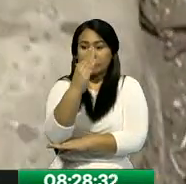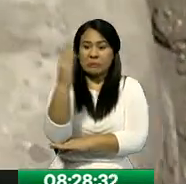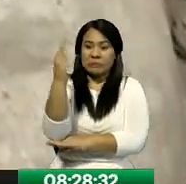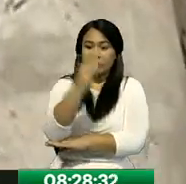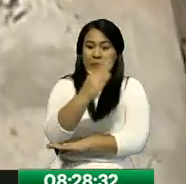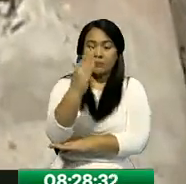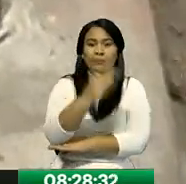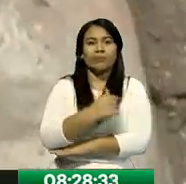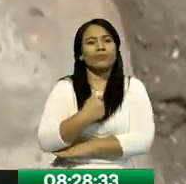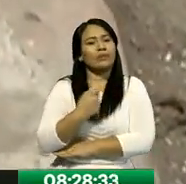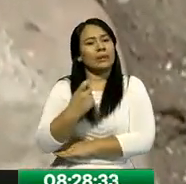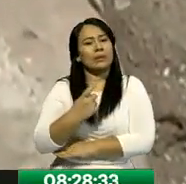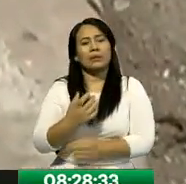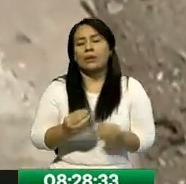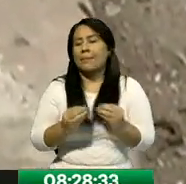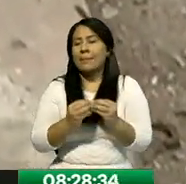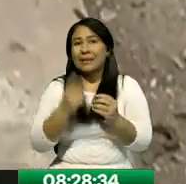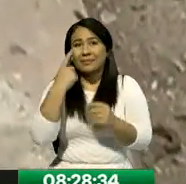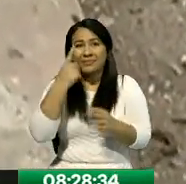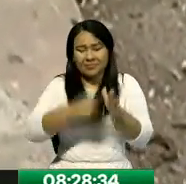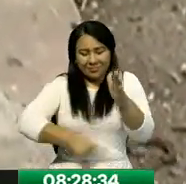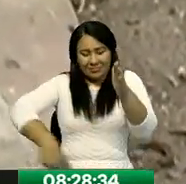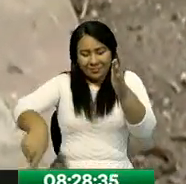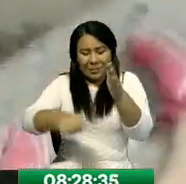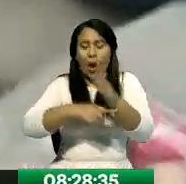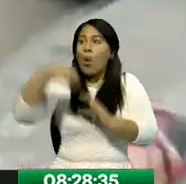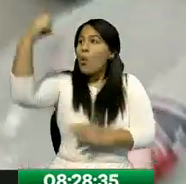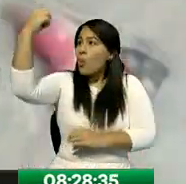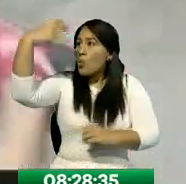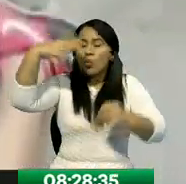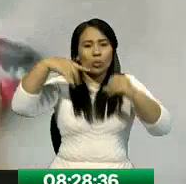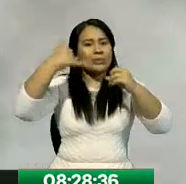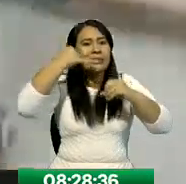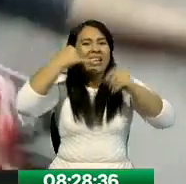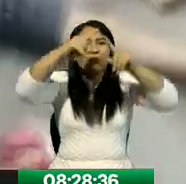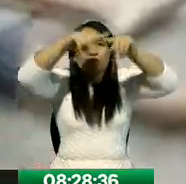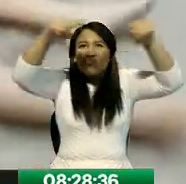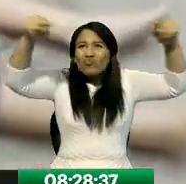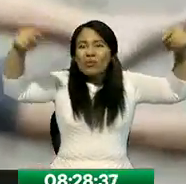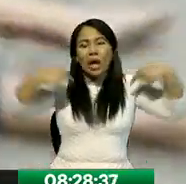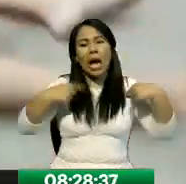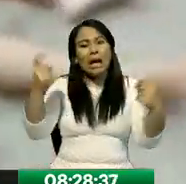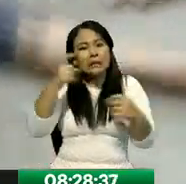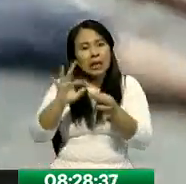abajo y nos afectan en todo lo que son las líneas de luz y teléfono. Informó José Morales.